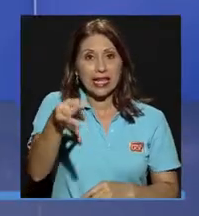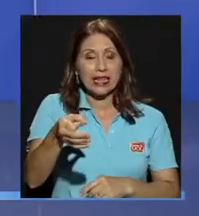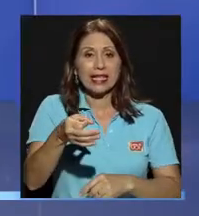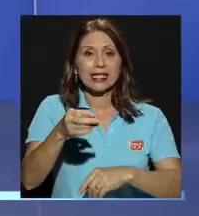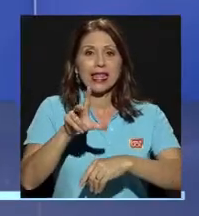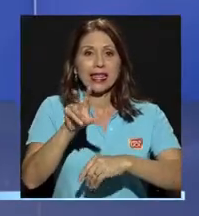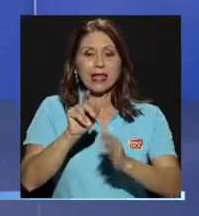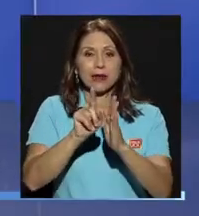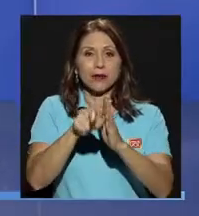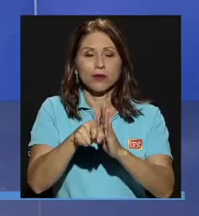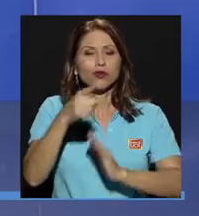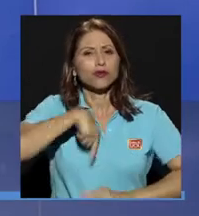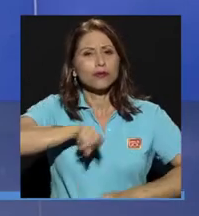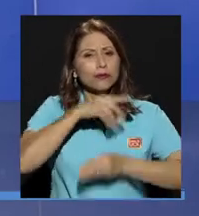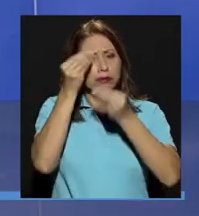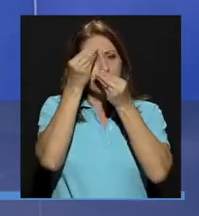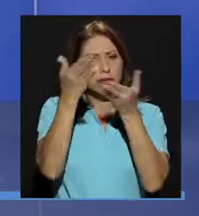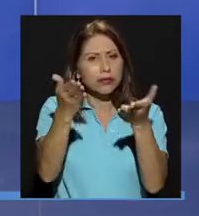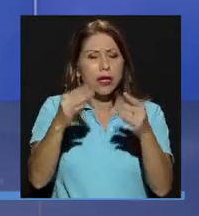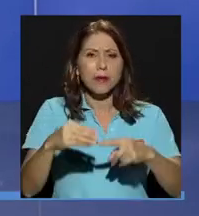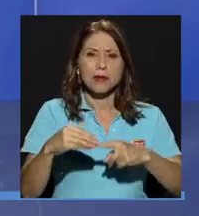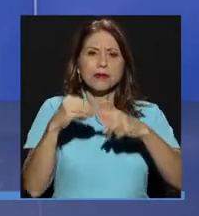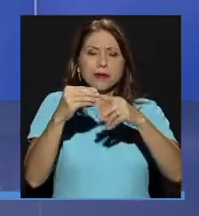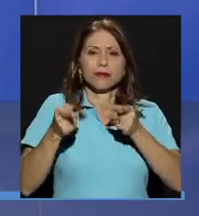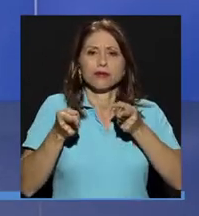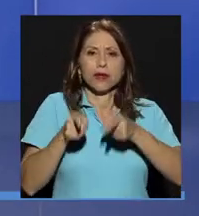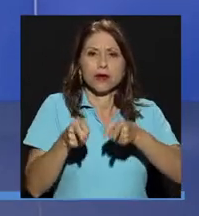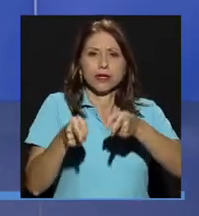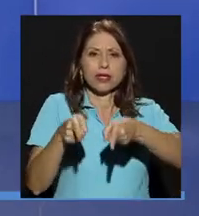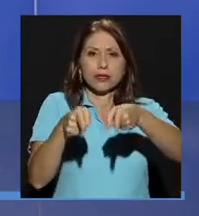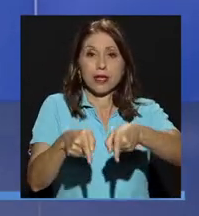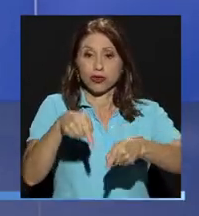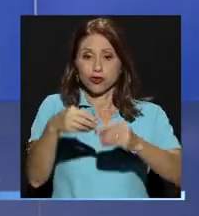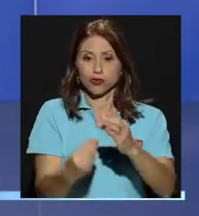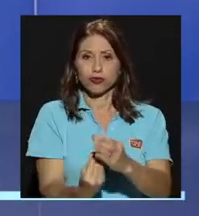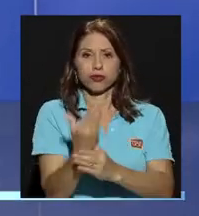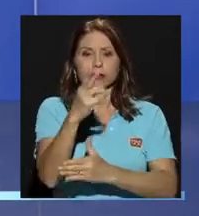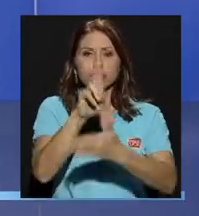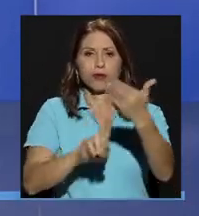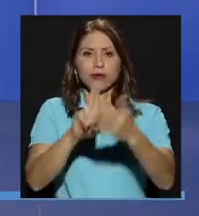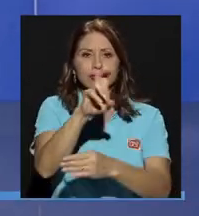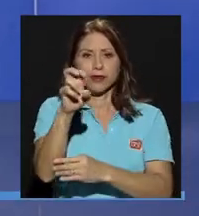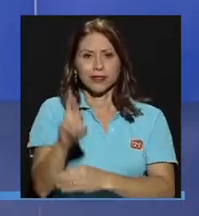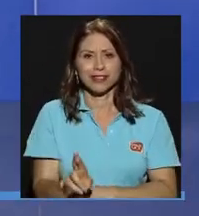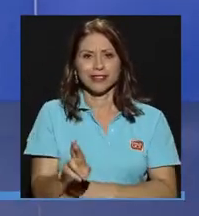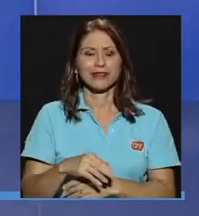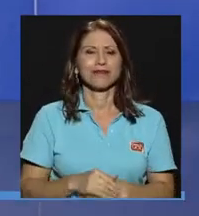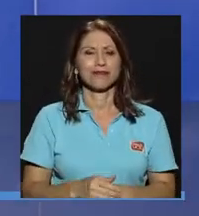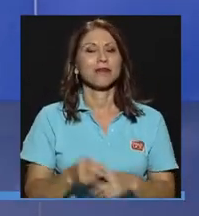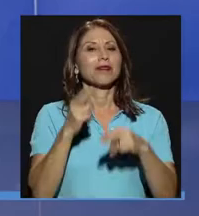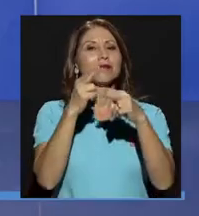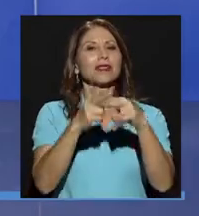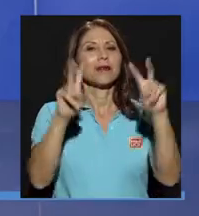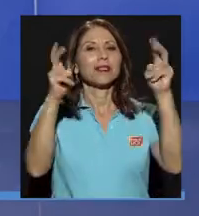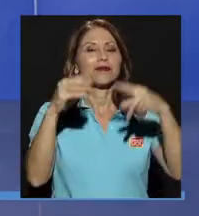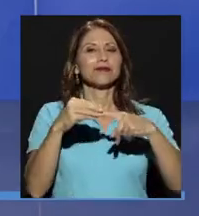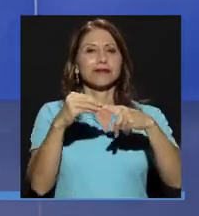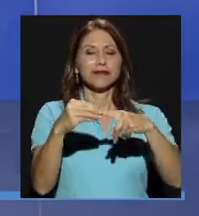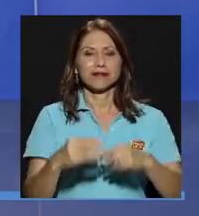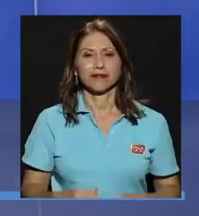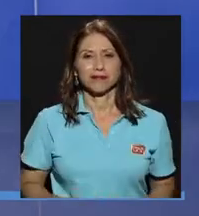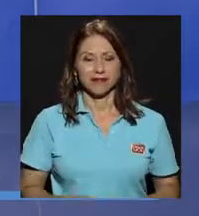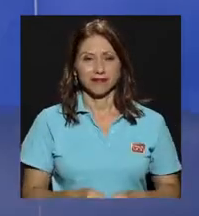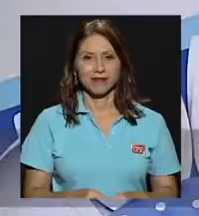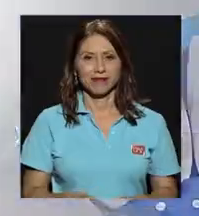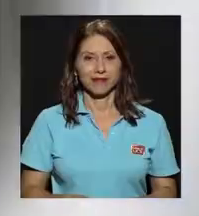siguientes 30 minutos les informaremos sobre los principales acontecimientos que se generan en la Universidad de Costa Rica. Estos son